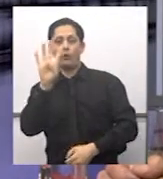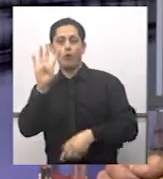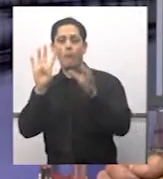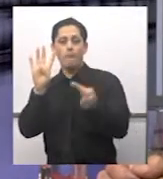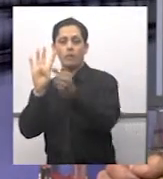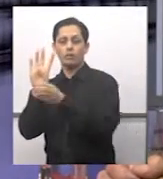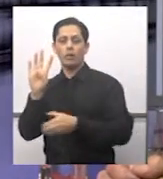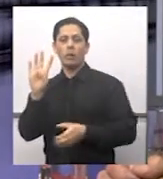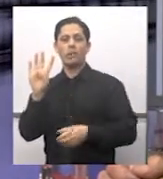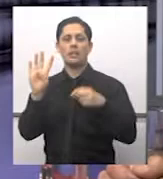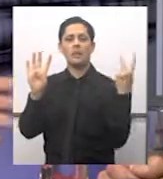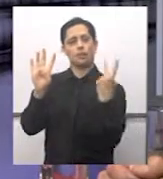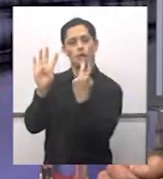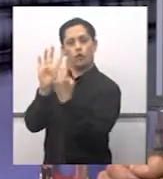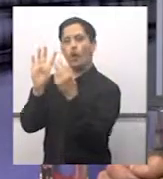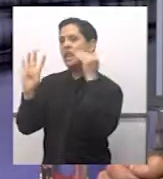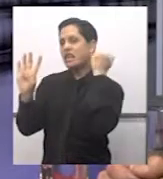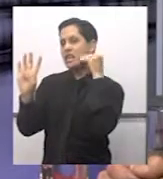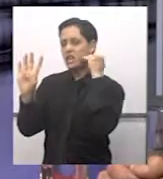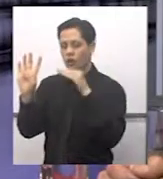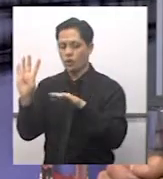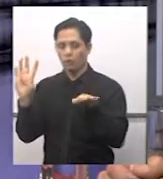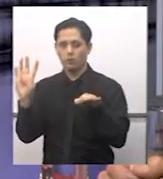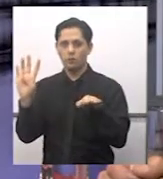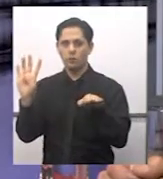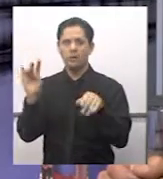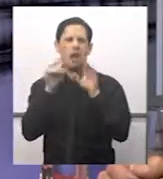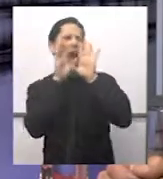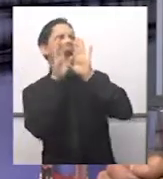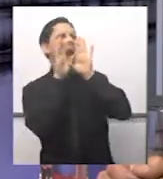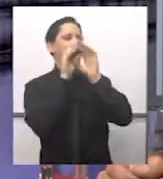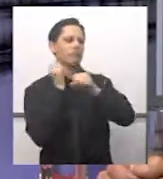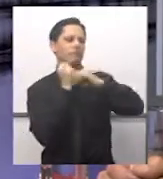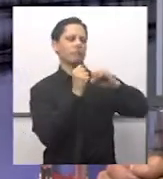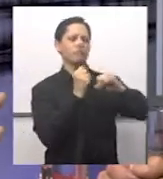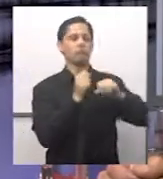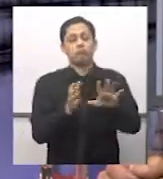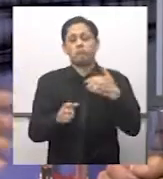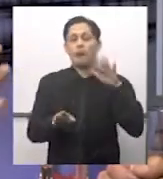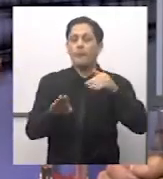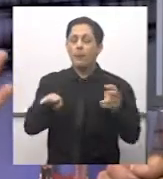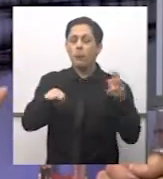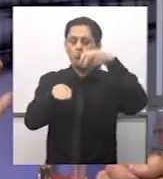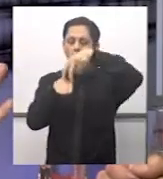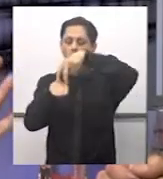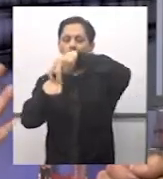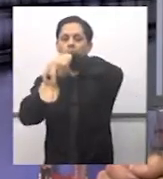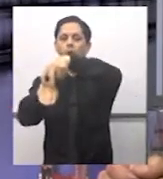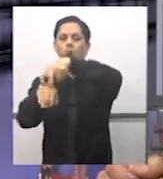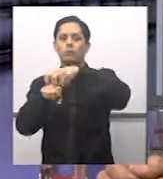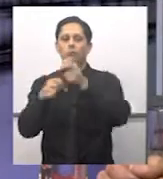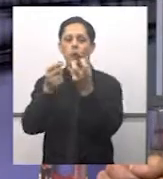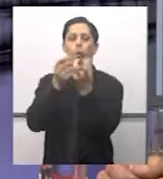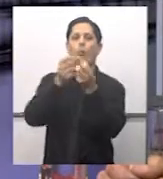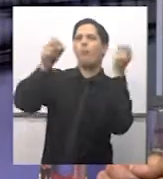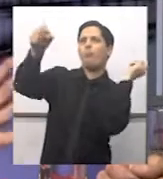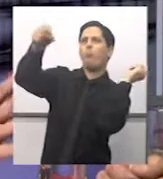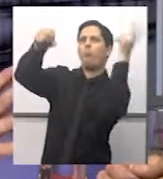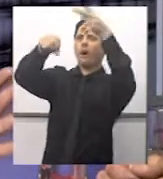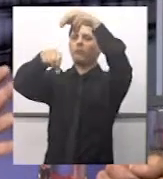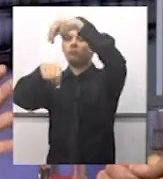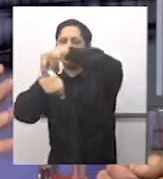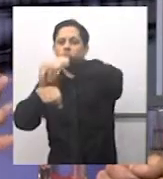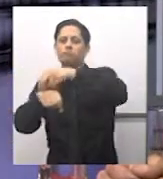2 niñitos que gritaron unas cosas y cuando nos subimos al auto tiraron al techo del auto un huevo, un par de huevos, tema que para mí